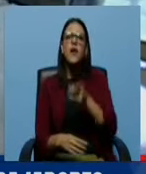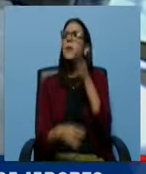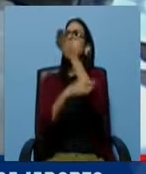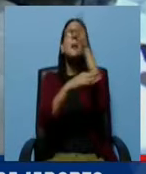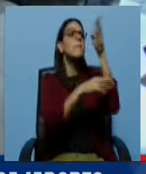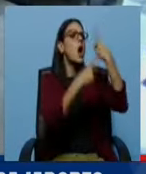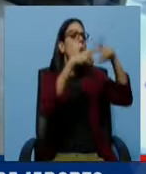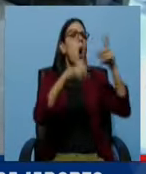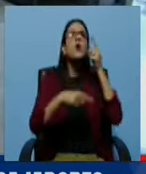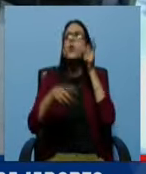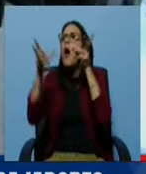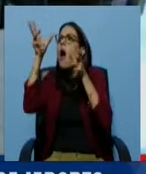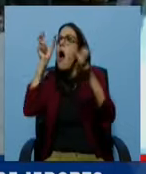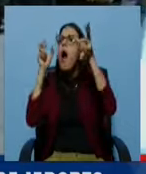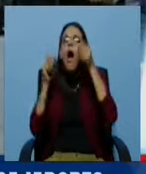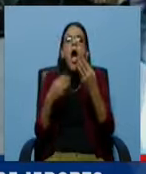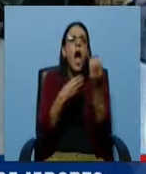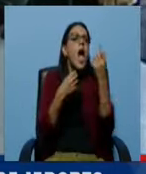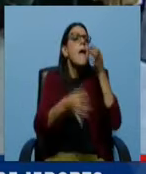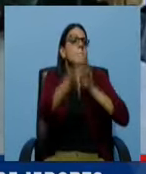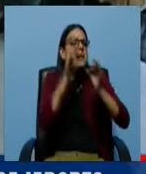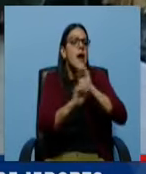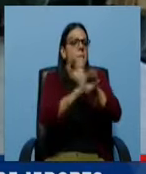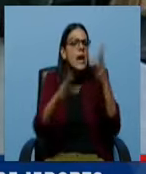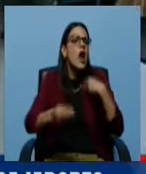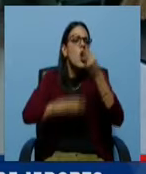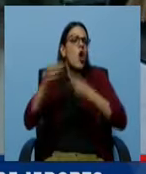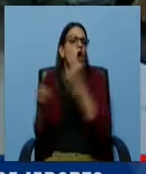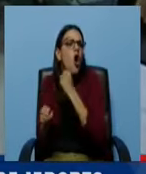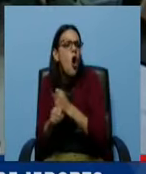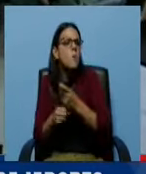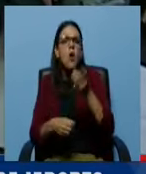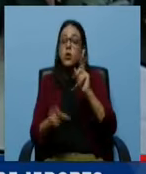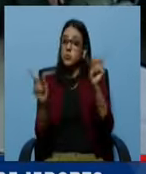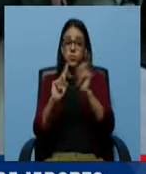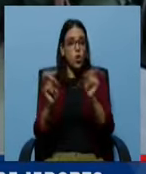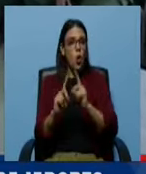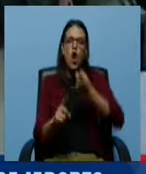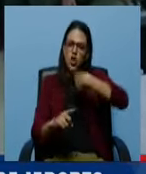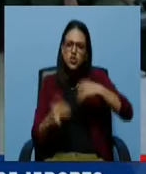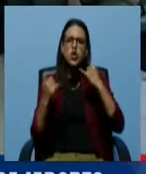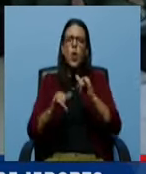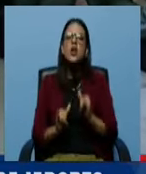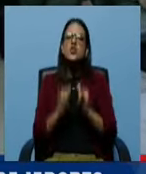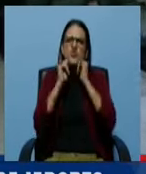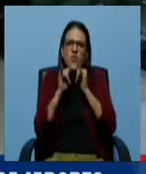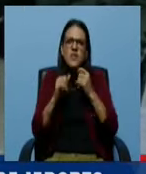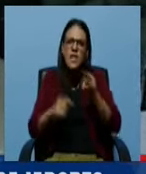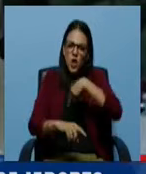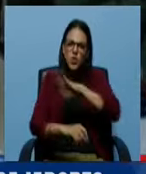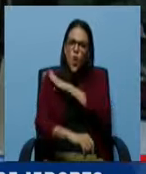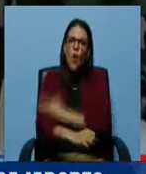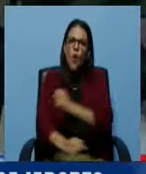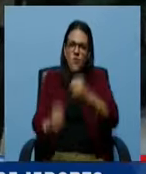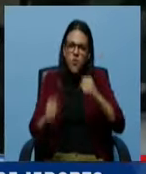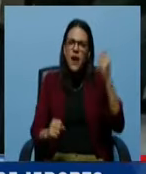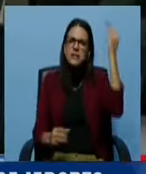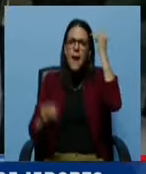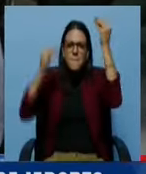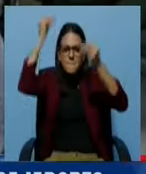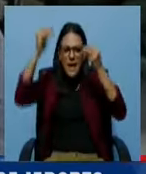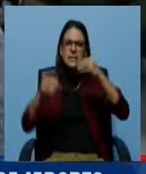mundo a escuchar ni consejos ni nada. Tenemos suficiente fuerza de pensamiento en